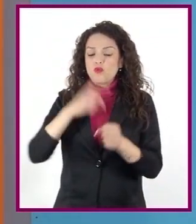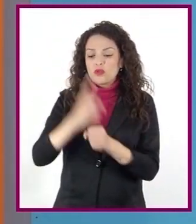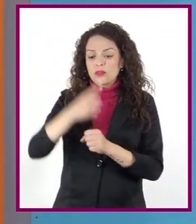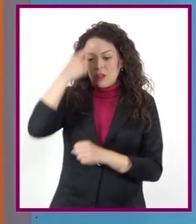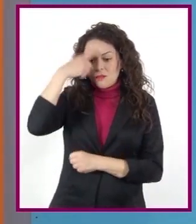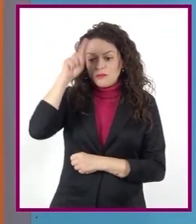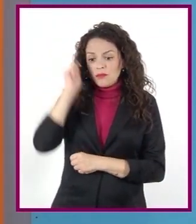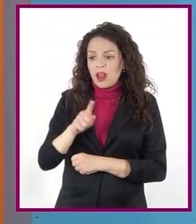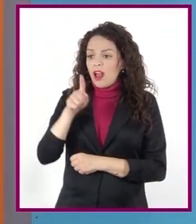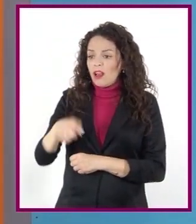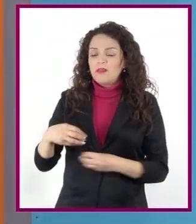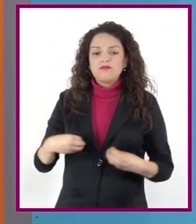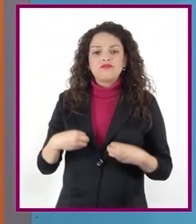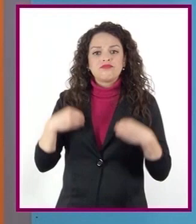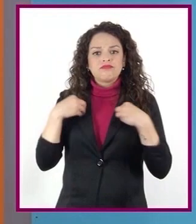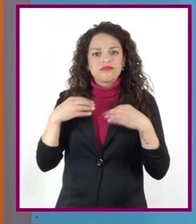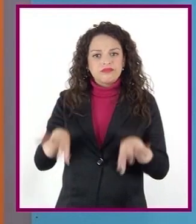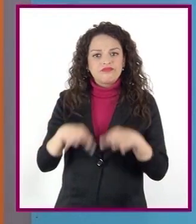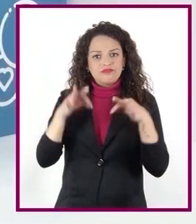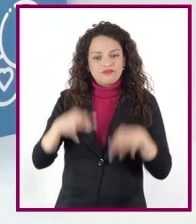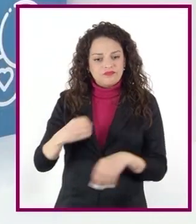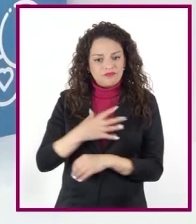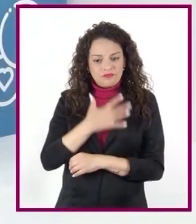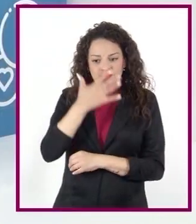propio bienestar y el colectivo.